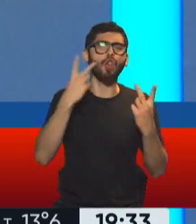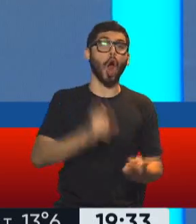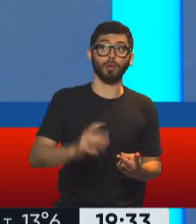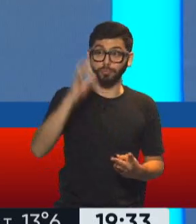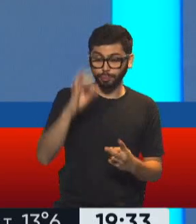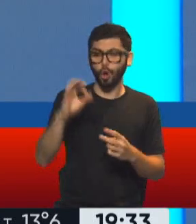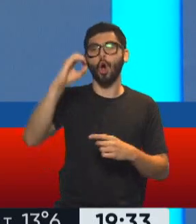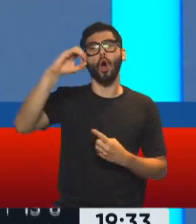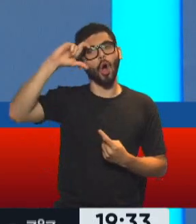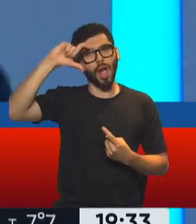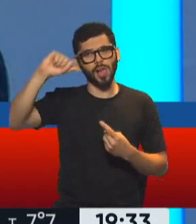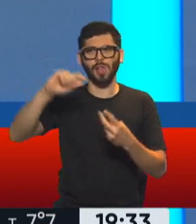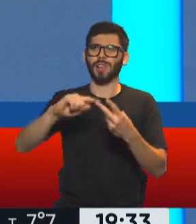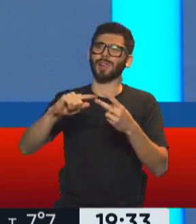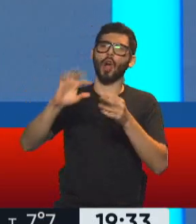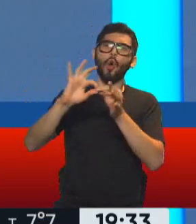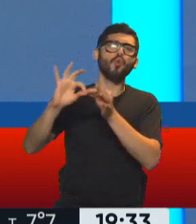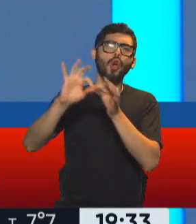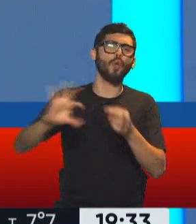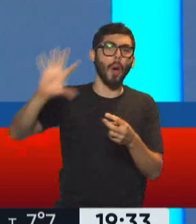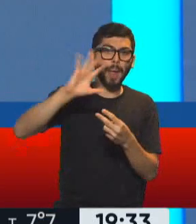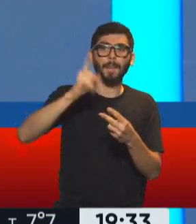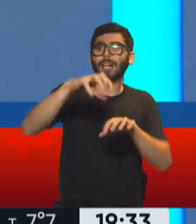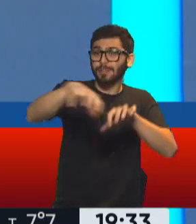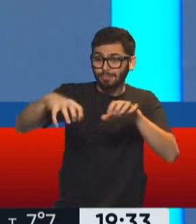Europea, el Departamento de Estado norteamericano, además de los órganos